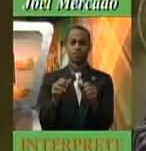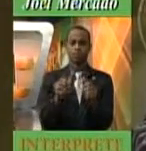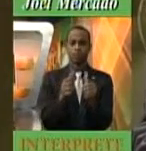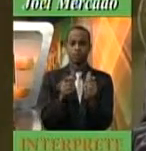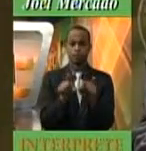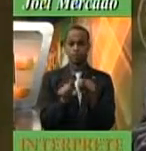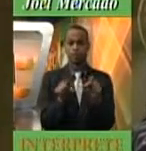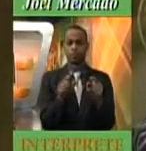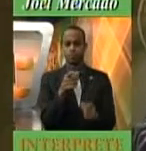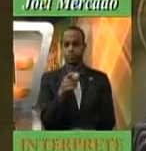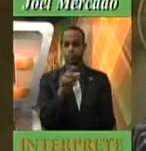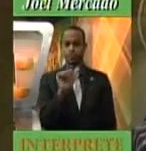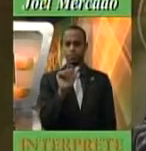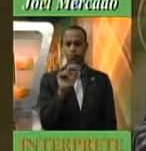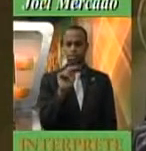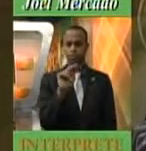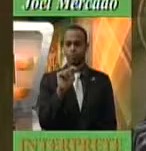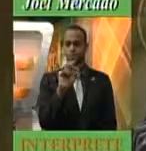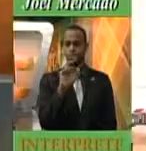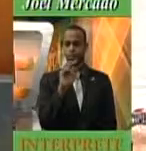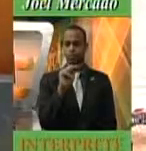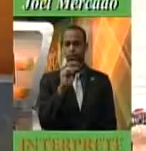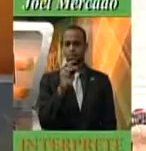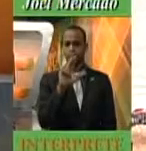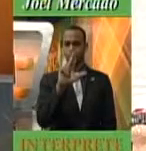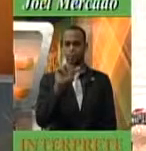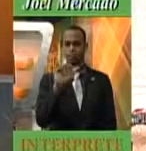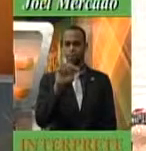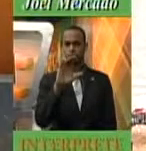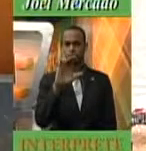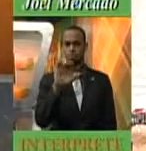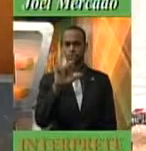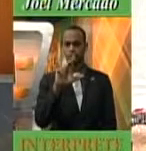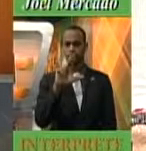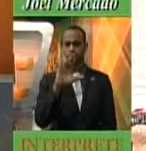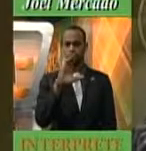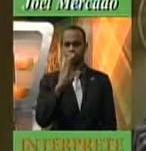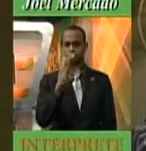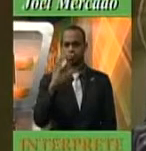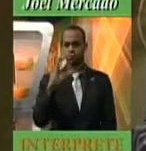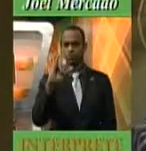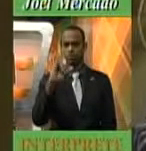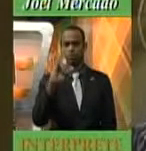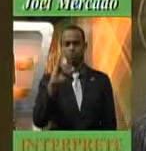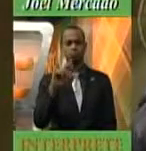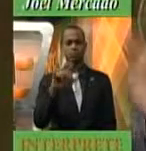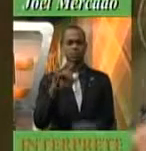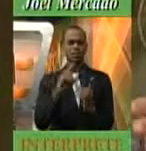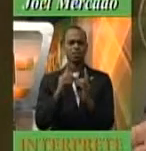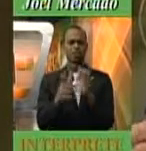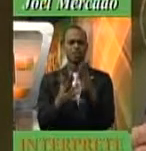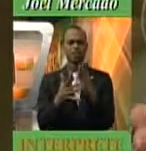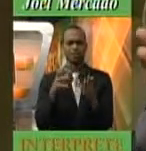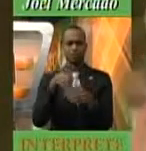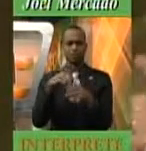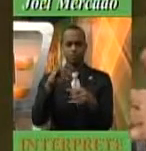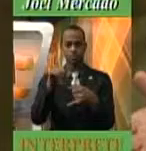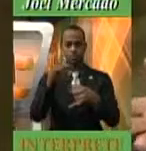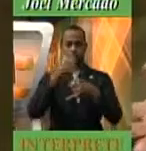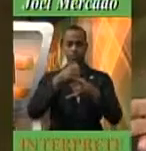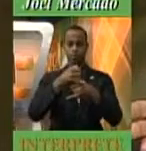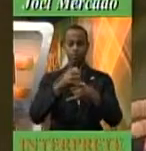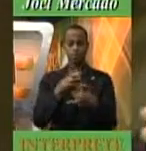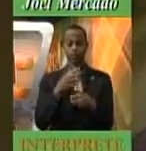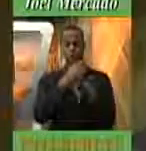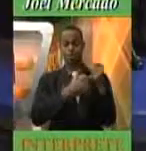Antonella Celucci, que es directora técnica de la misma institución. Estamos al final de un